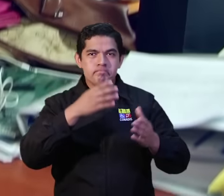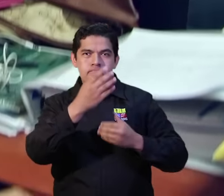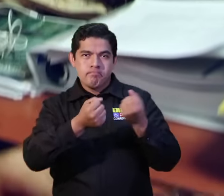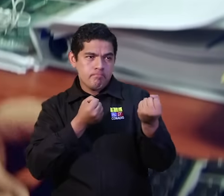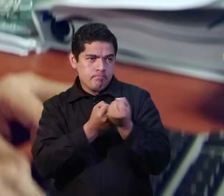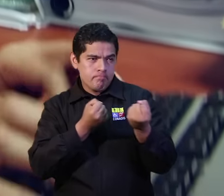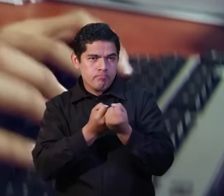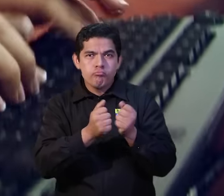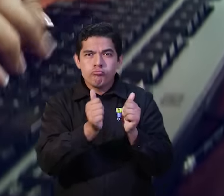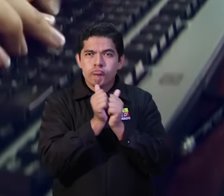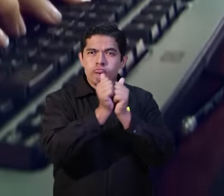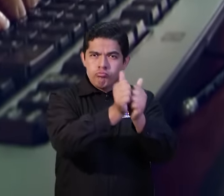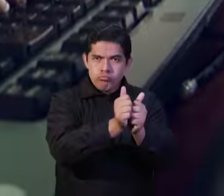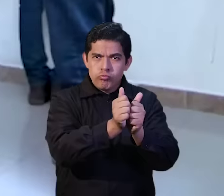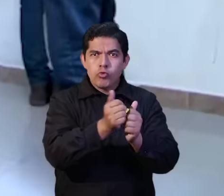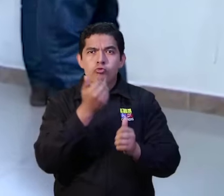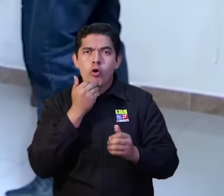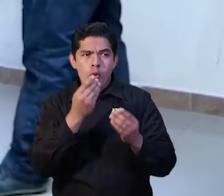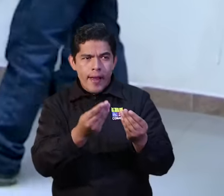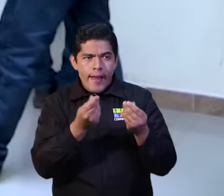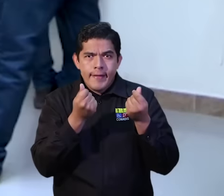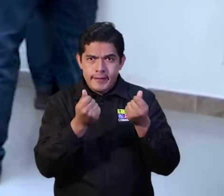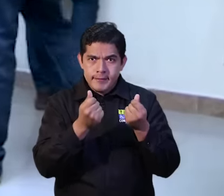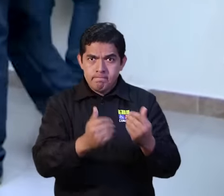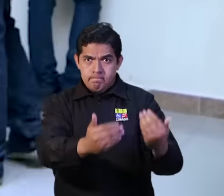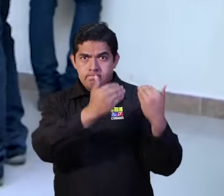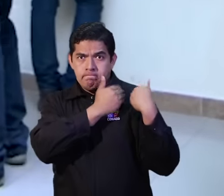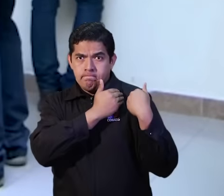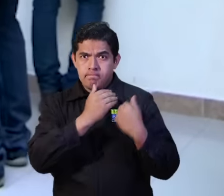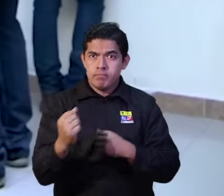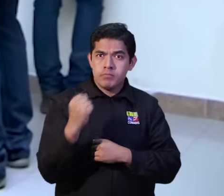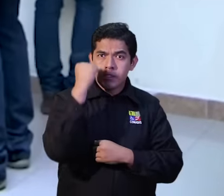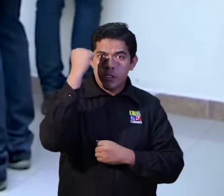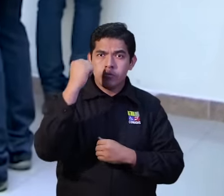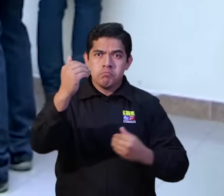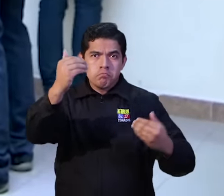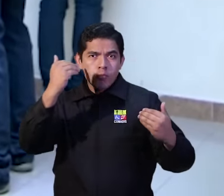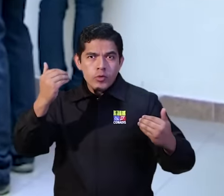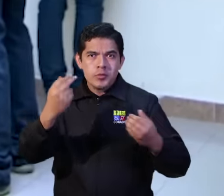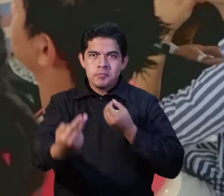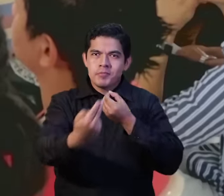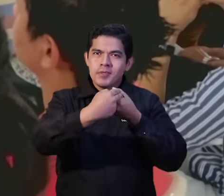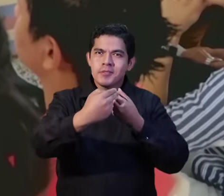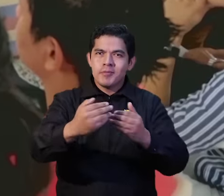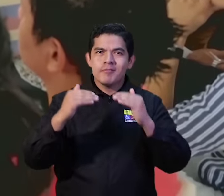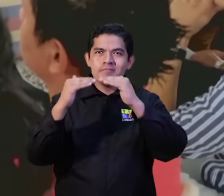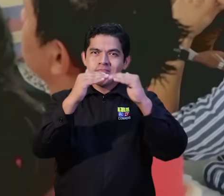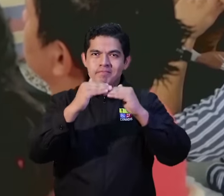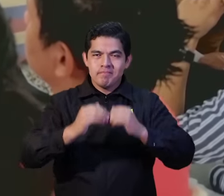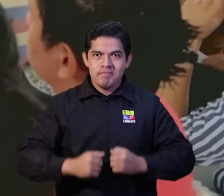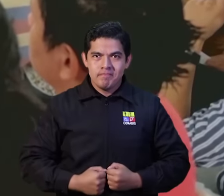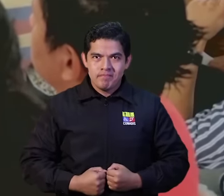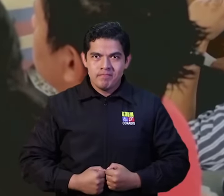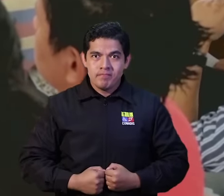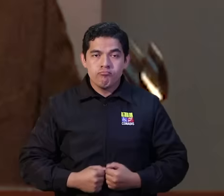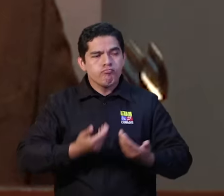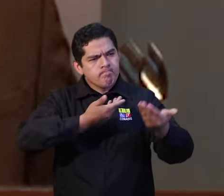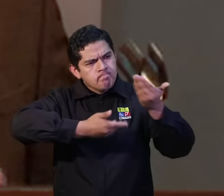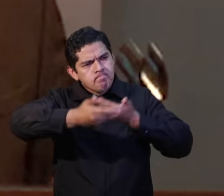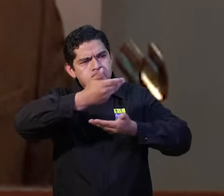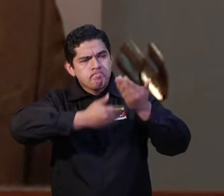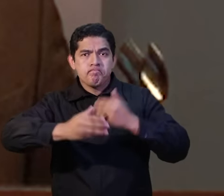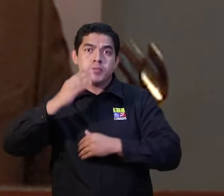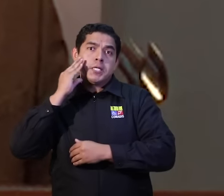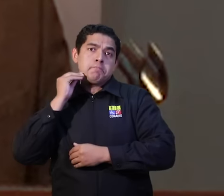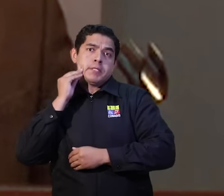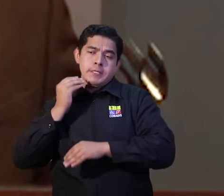brinda asistencia técnica sobre el sistema de gestión de calidad que garantiza los derechos políticos y de participación democrática.